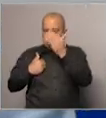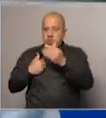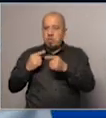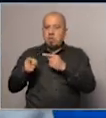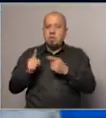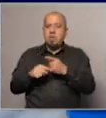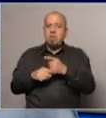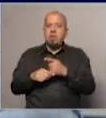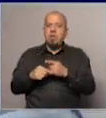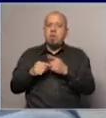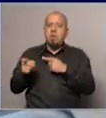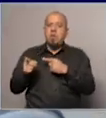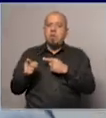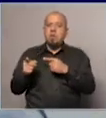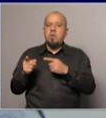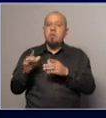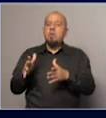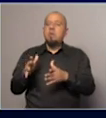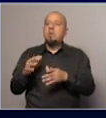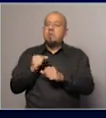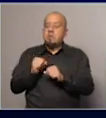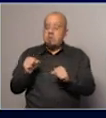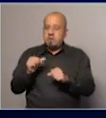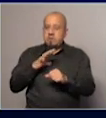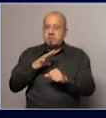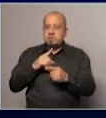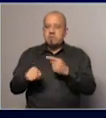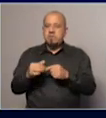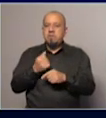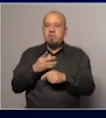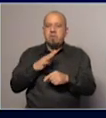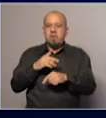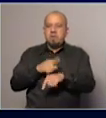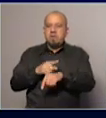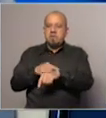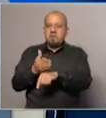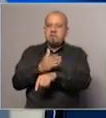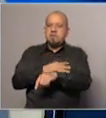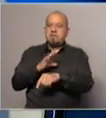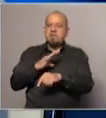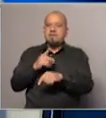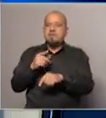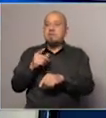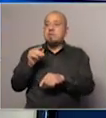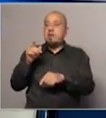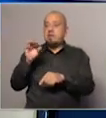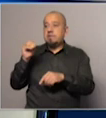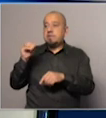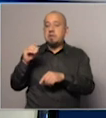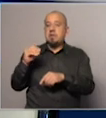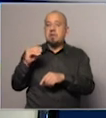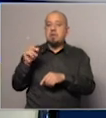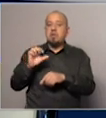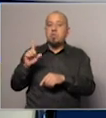que bueno podría encontrarse un aditivo que diga con cuánto tiempo de anticipación hay que avisarle al ministerio de vivienda que alguna empresa